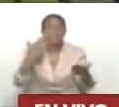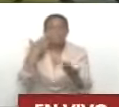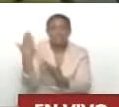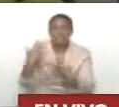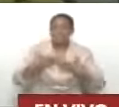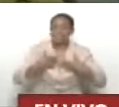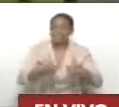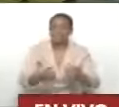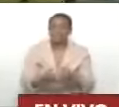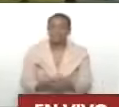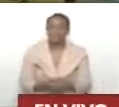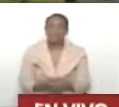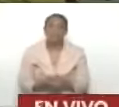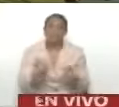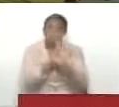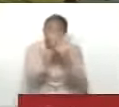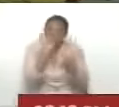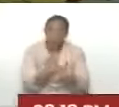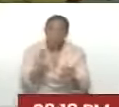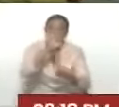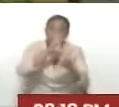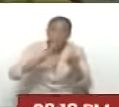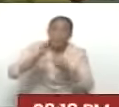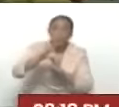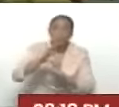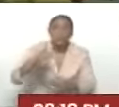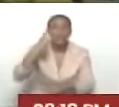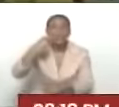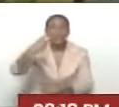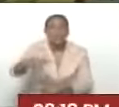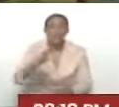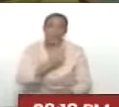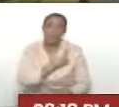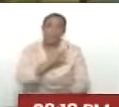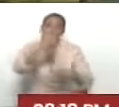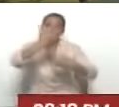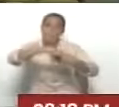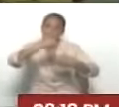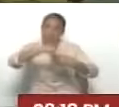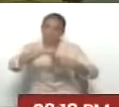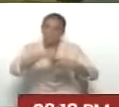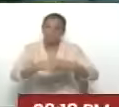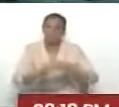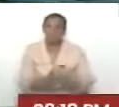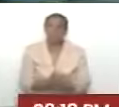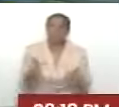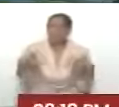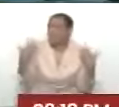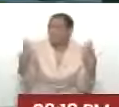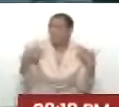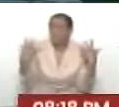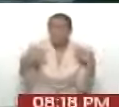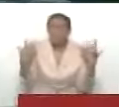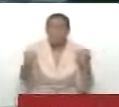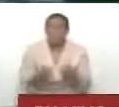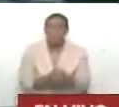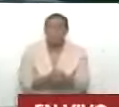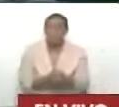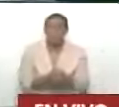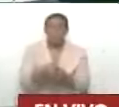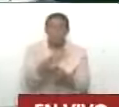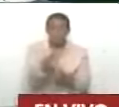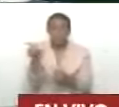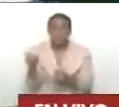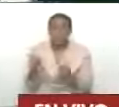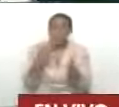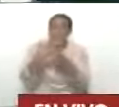salud como parte de nuestras tradiciones y costumbres. De verdad, estamos muy contentos de estar aquí compartiendo